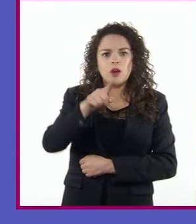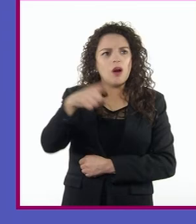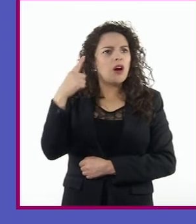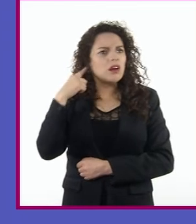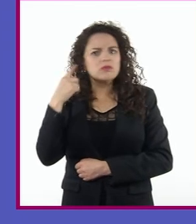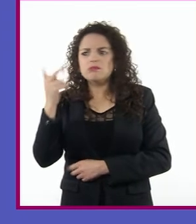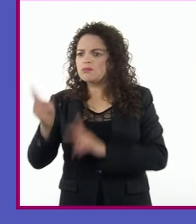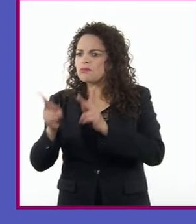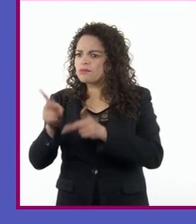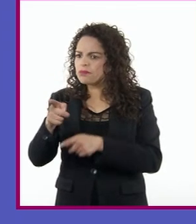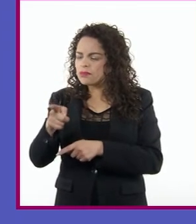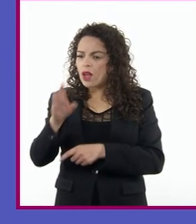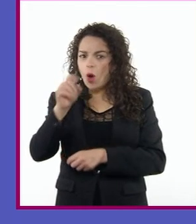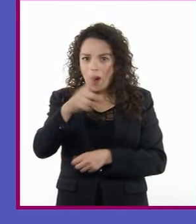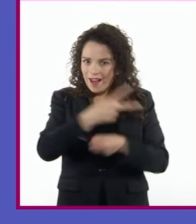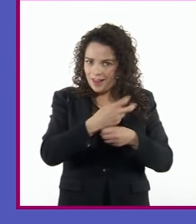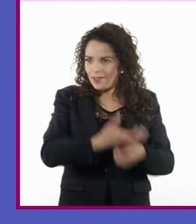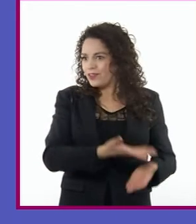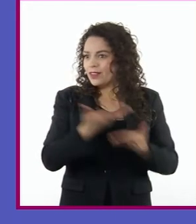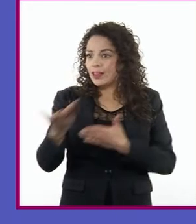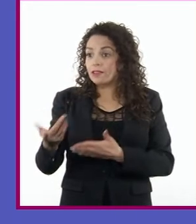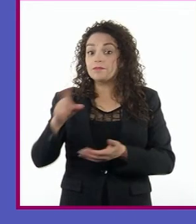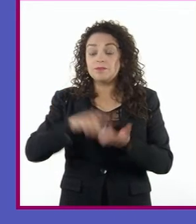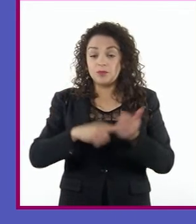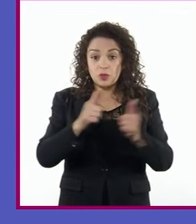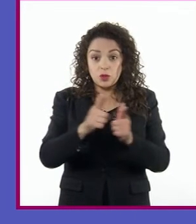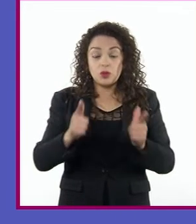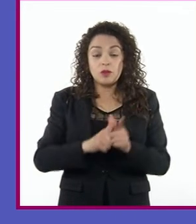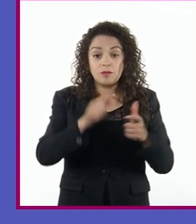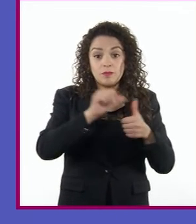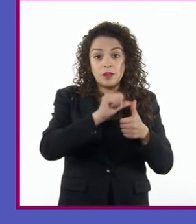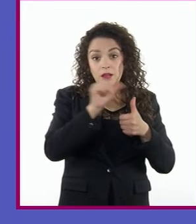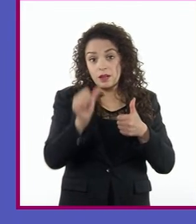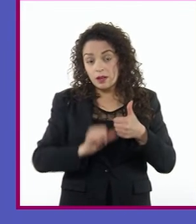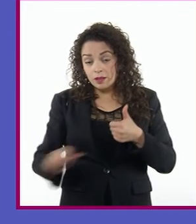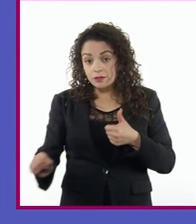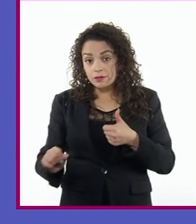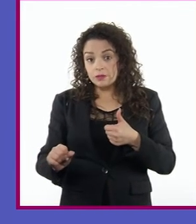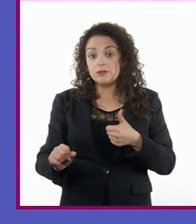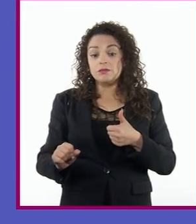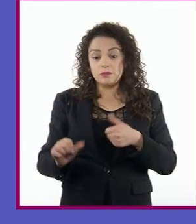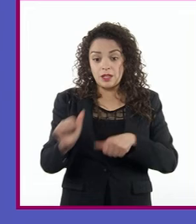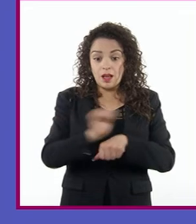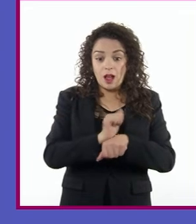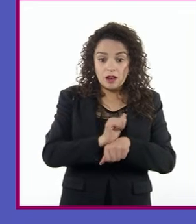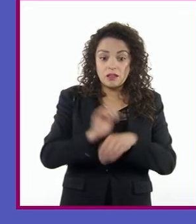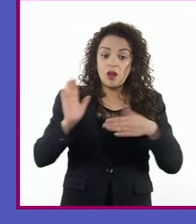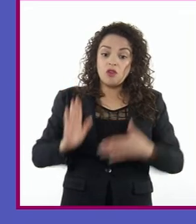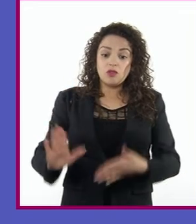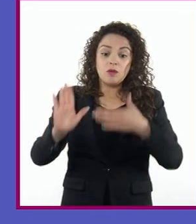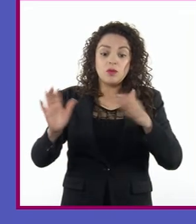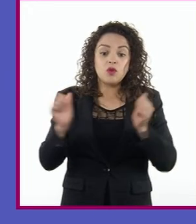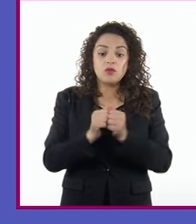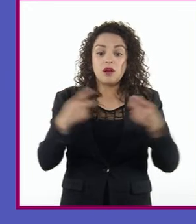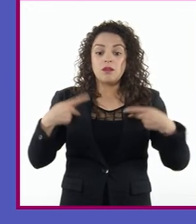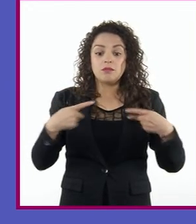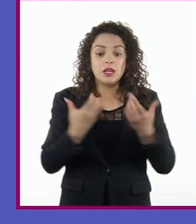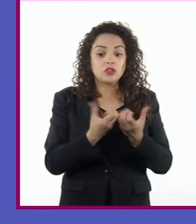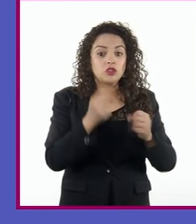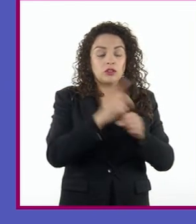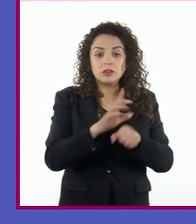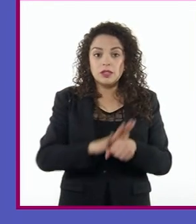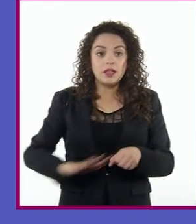invitan a ella, es que es un grupo de artistas, de comunicadores comprometidos con su sociedad, comprometidos para que